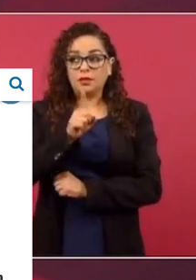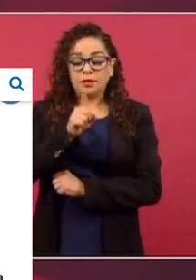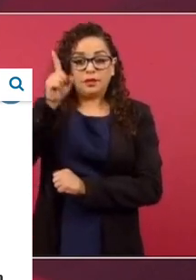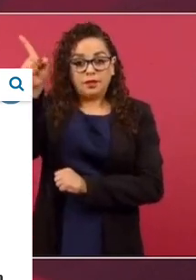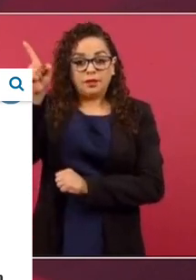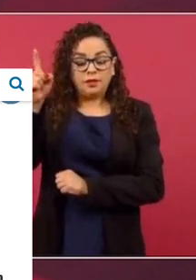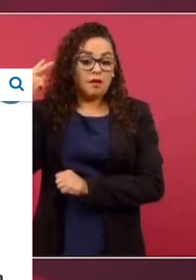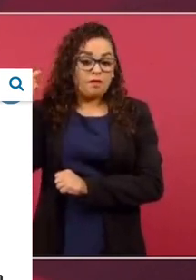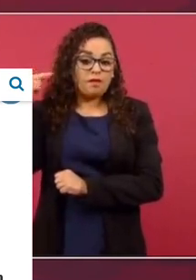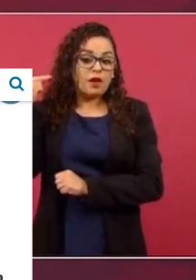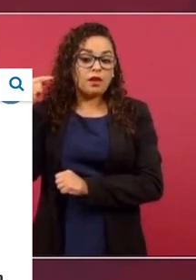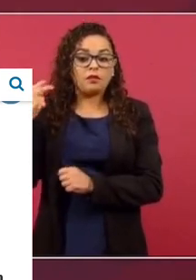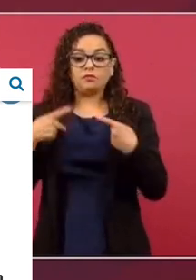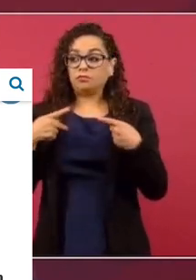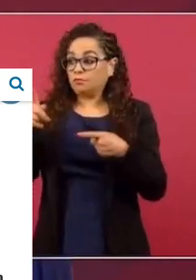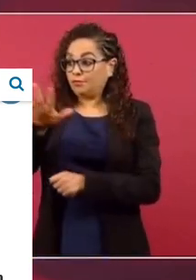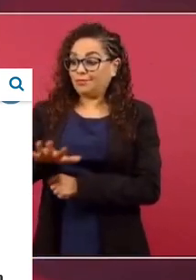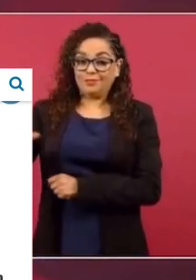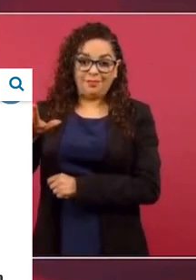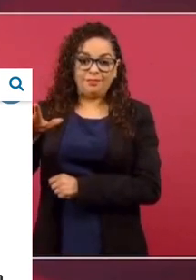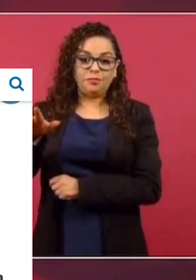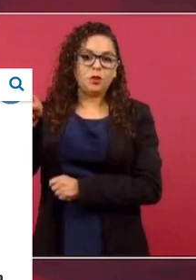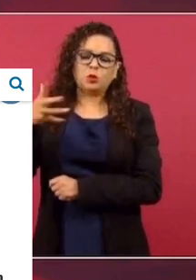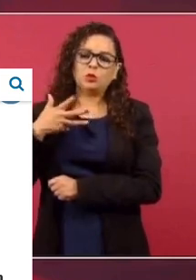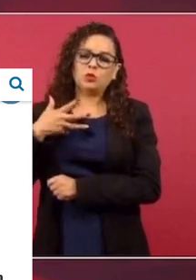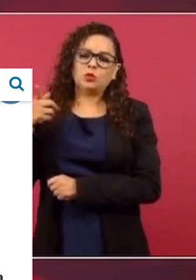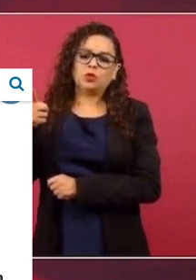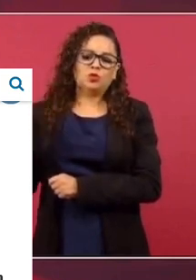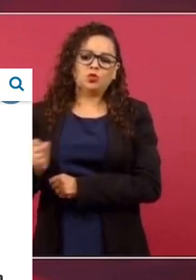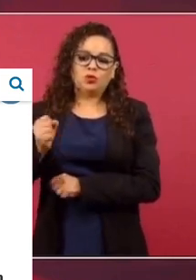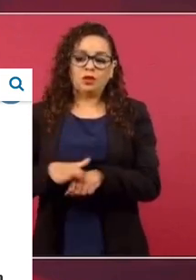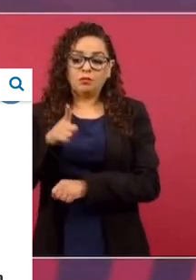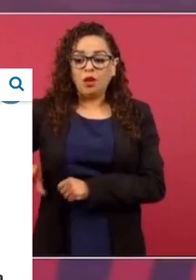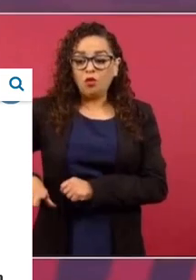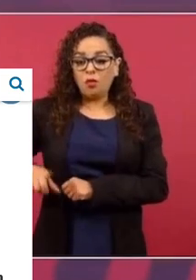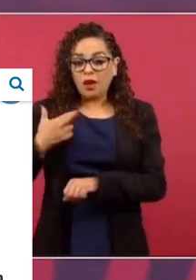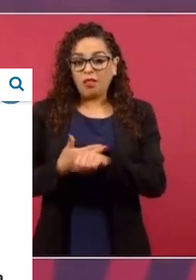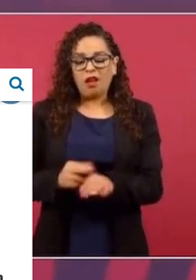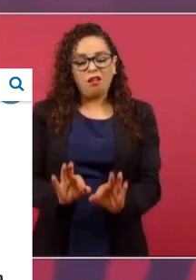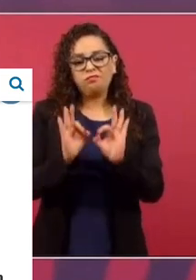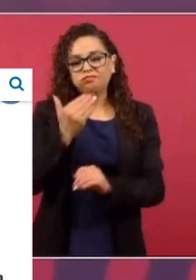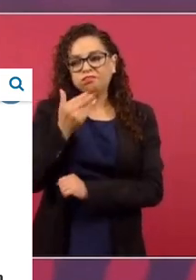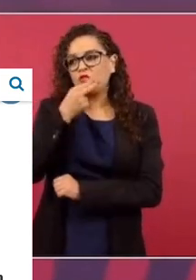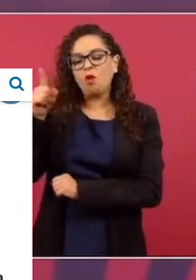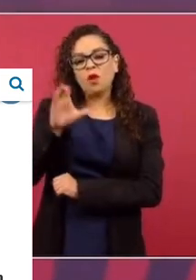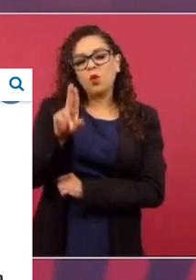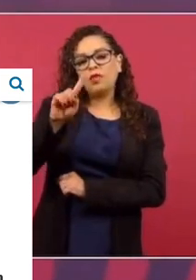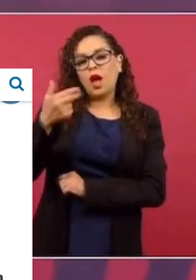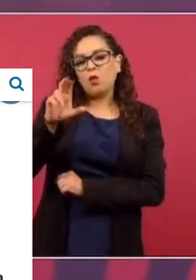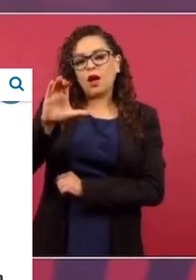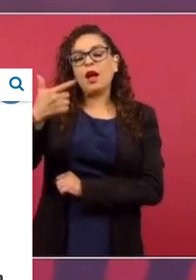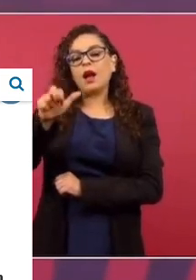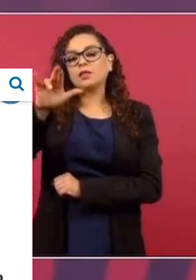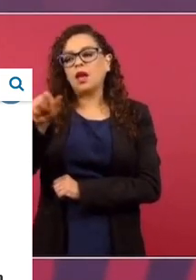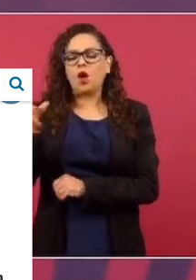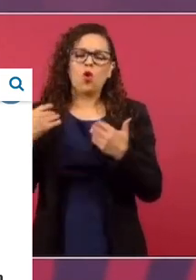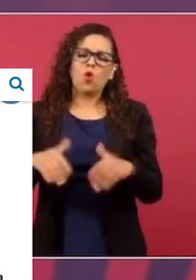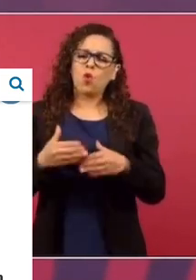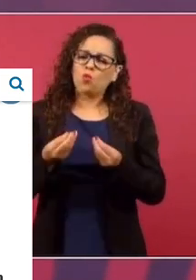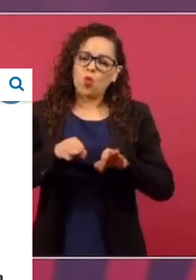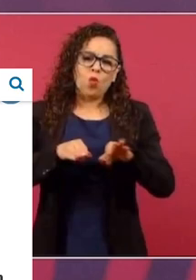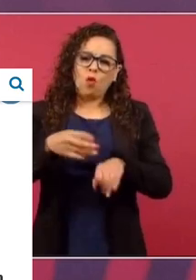veracruzanos tienen la dicha de contar con un buen gobernador, Cuitláhuac García. Es una gente